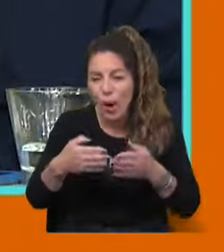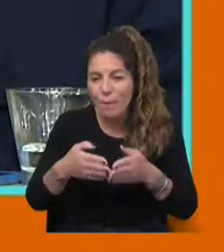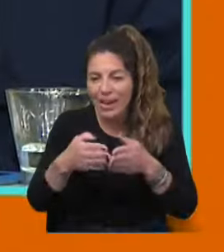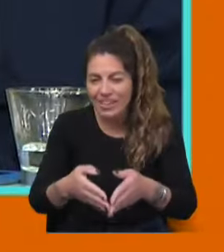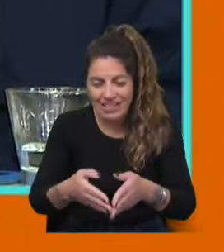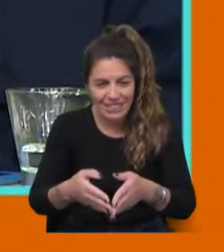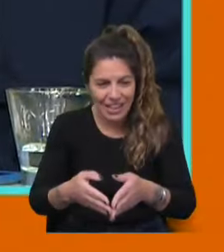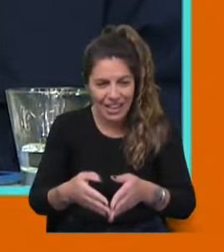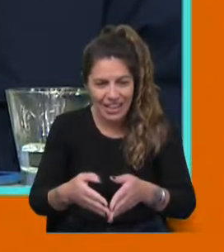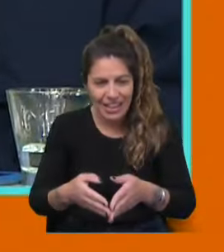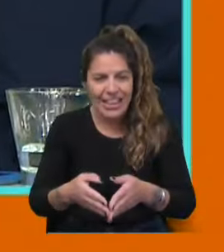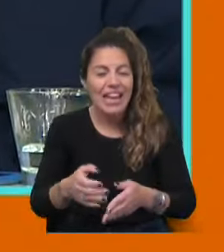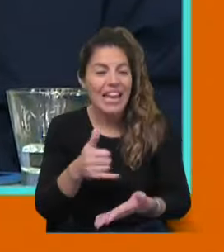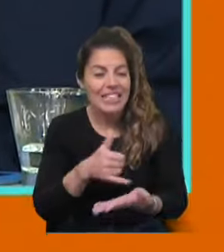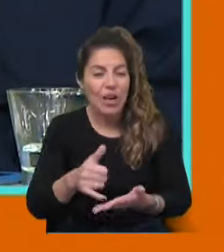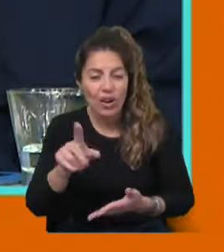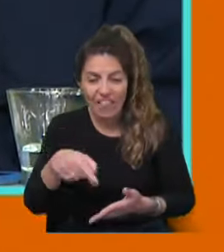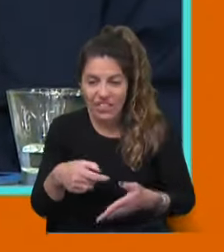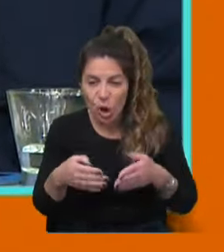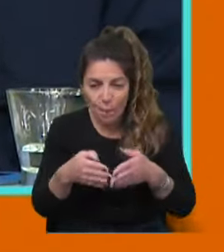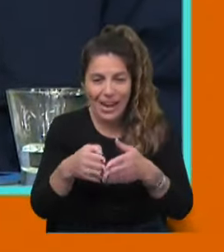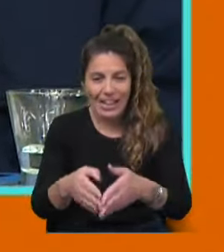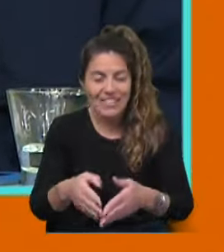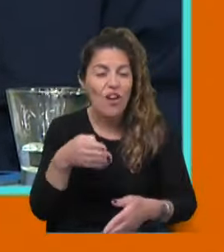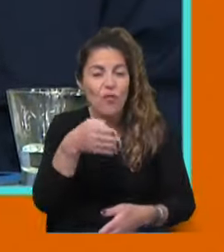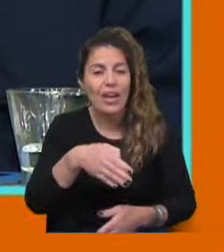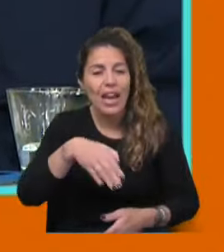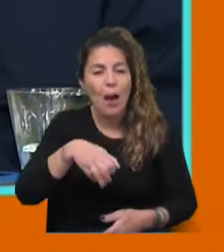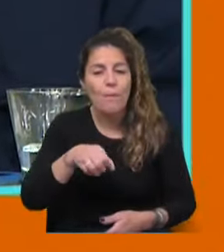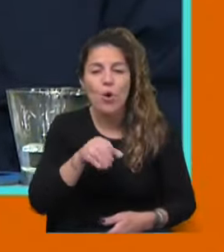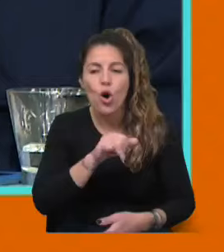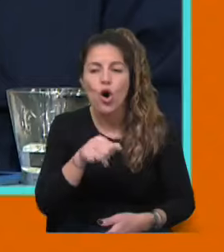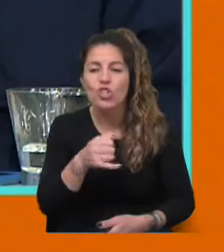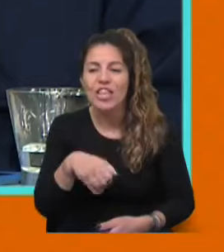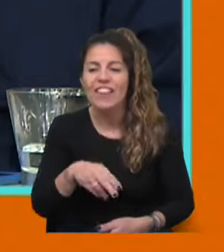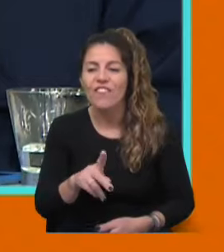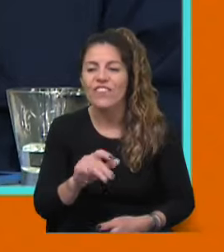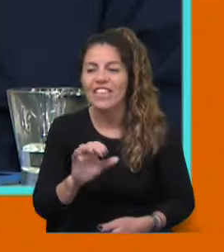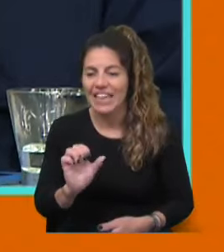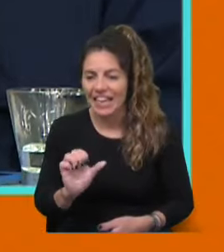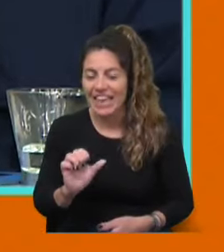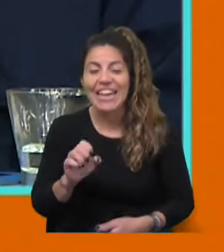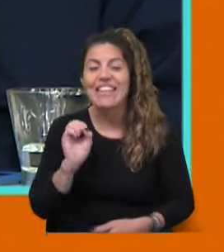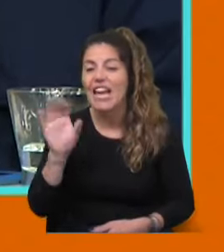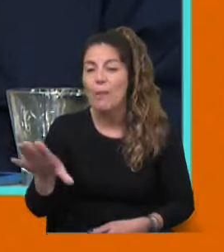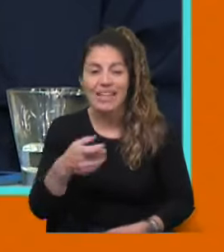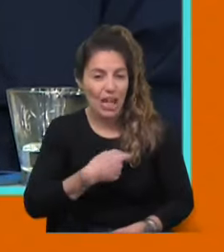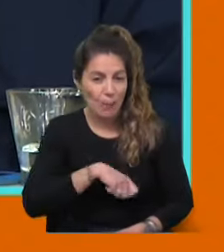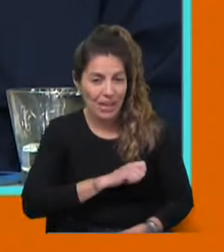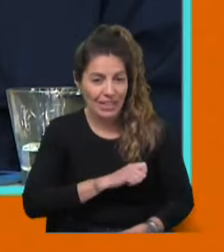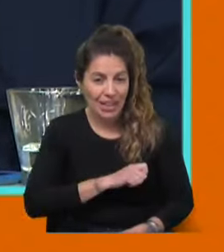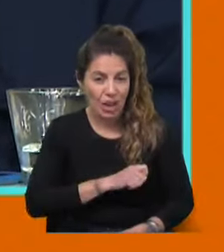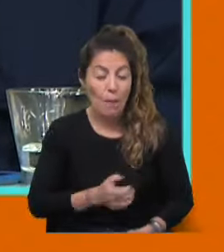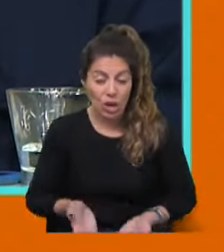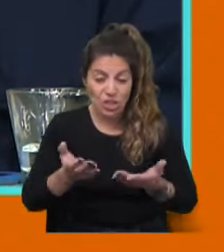tenemos. Esa cocaína vino en barcaza, fue a Mozambique y de Mozambique después se hizo la exportación a España. Perdón, vino en barcaza, se cargó acá